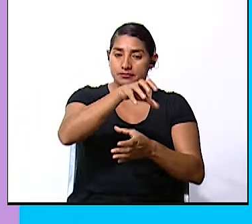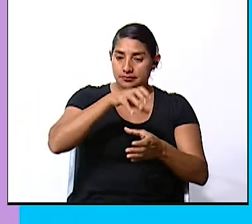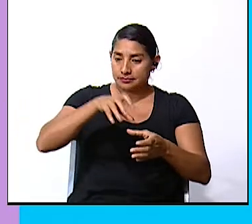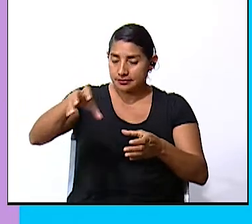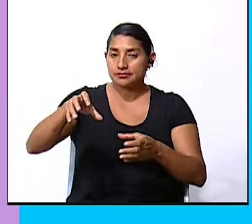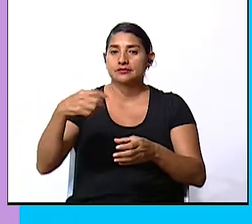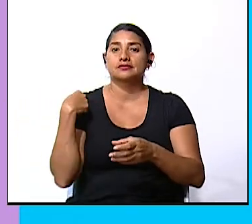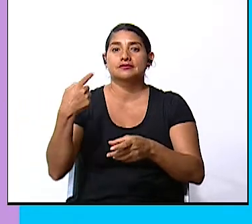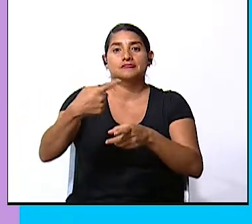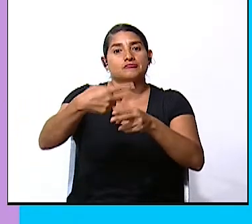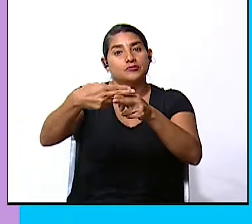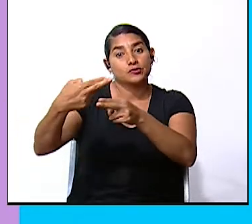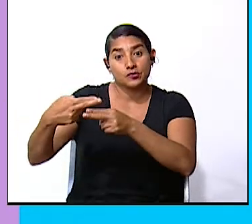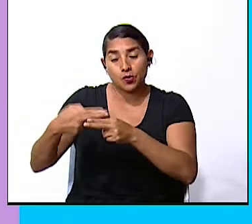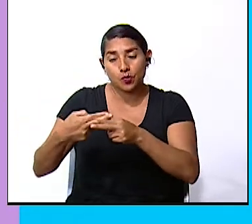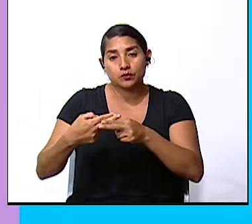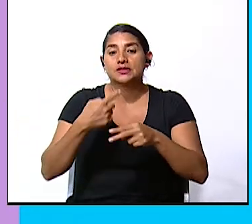que se